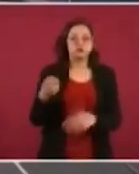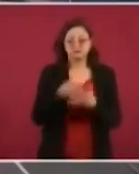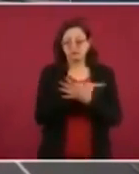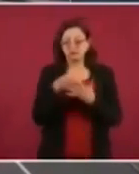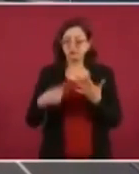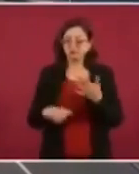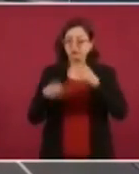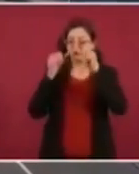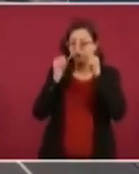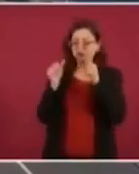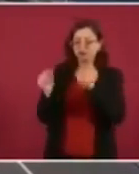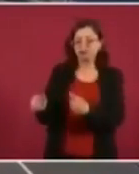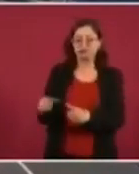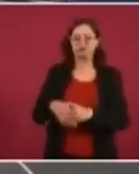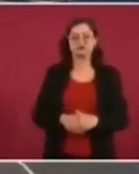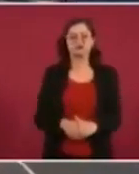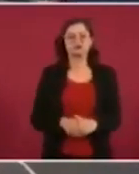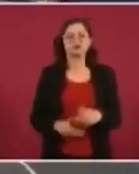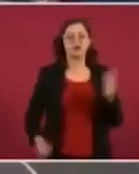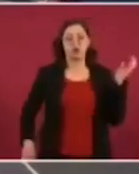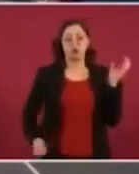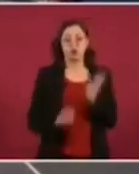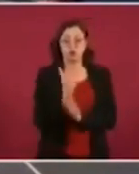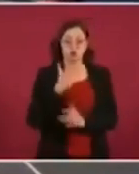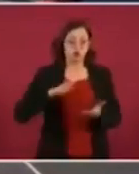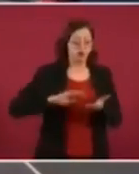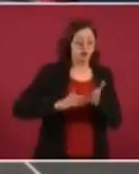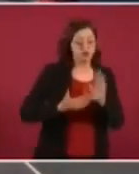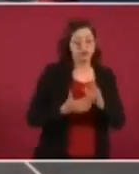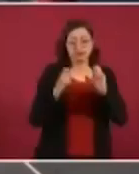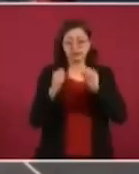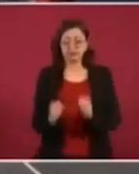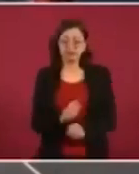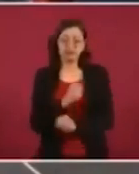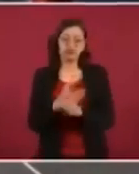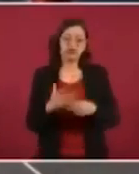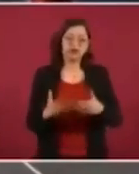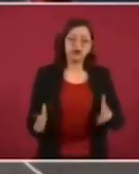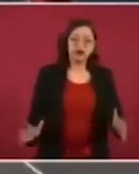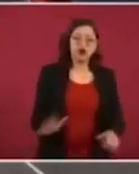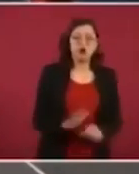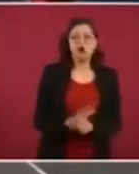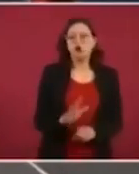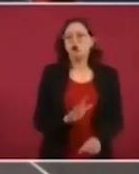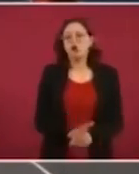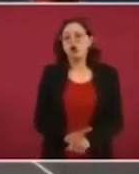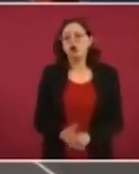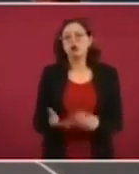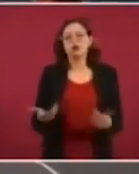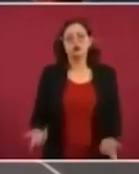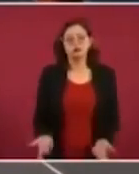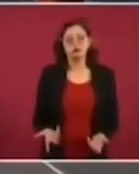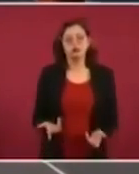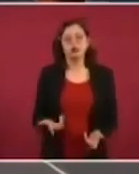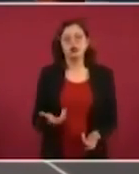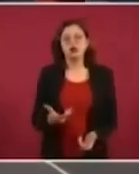La nueva estrategia de seguridad pública pasa también por la tolerancia